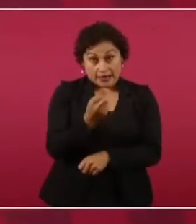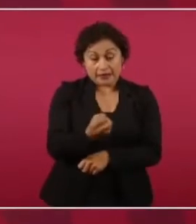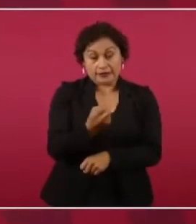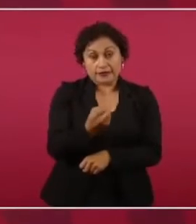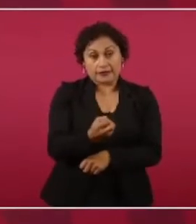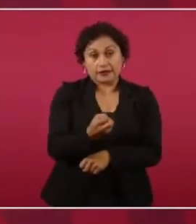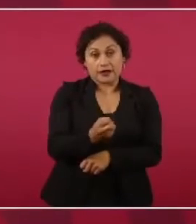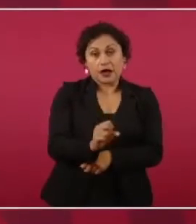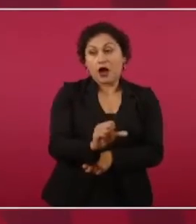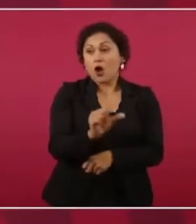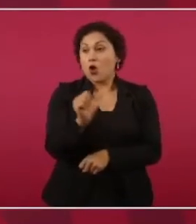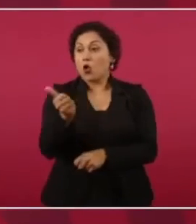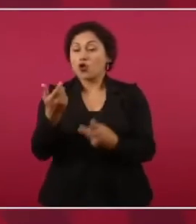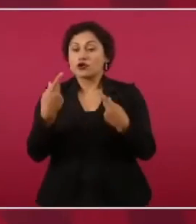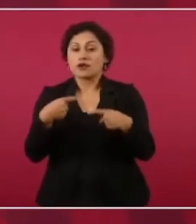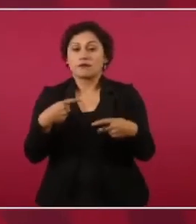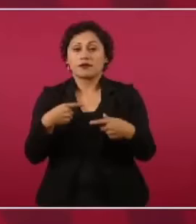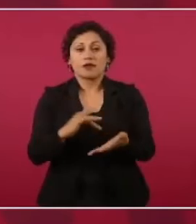por sopilotes,